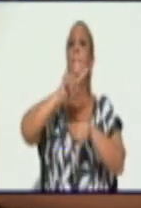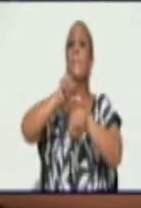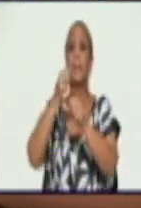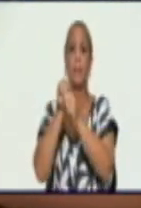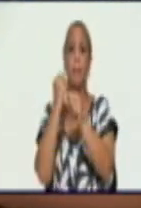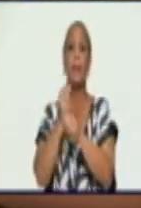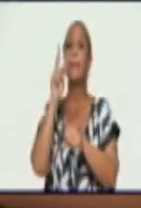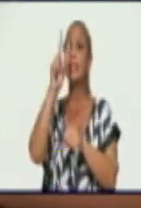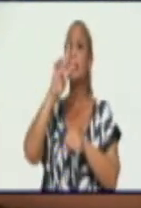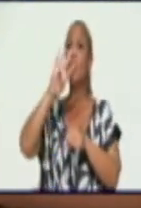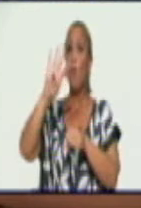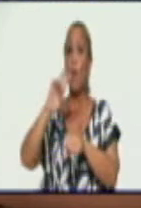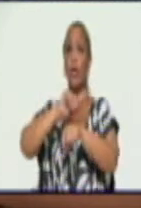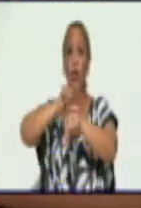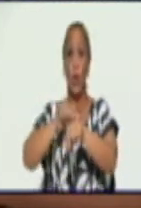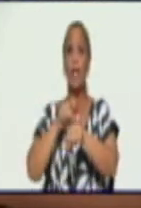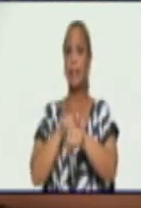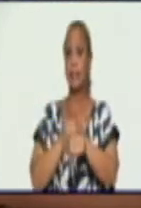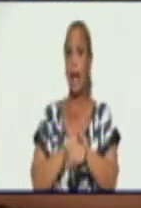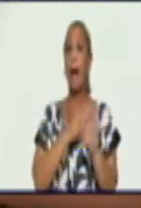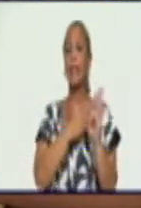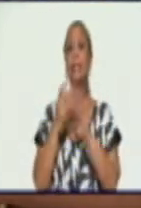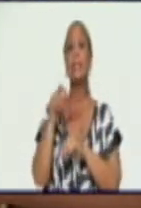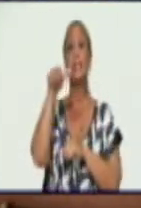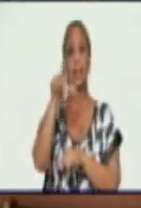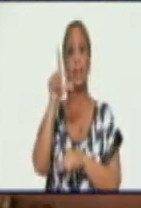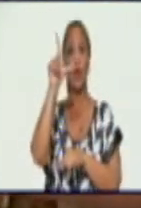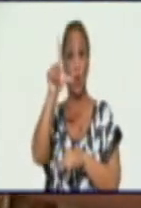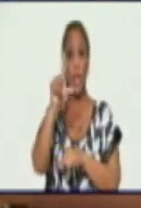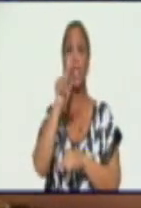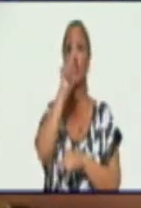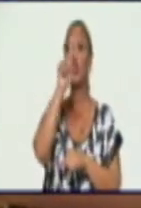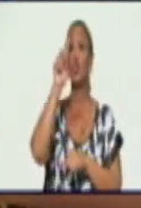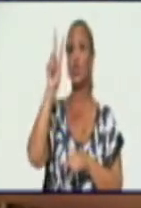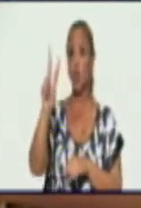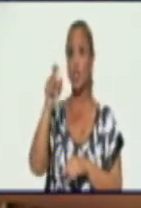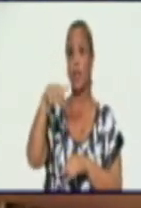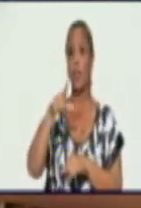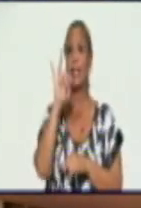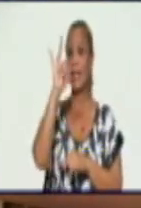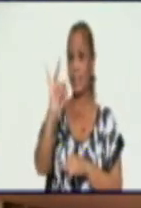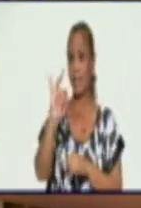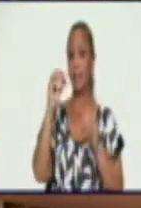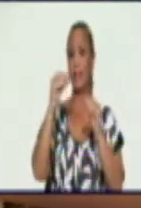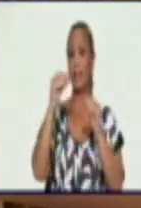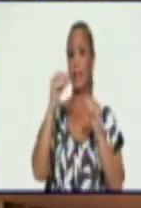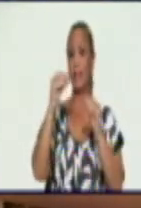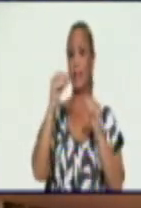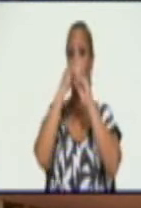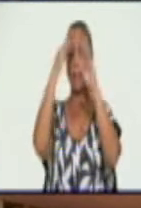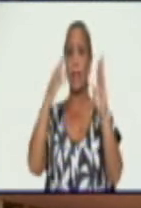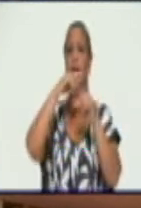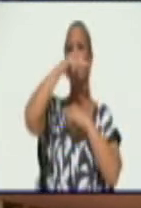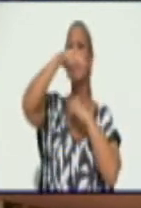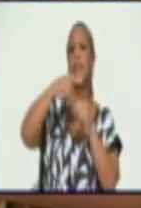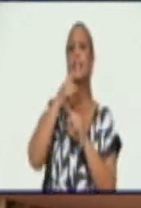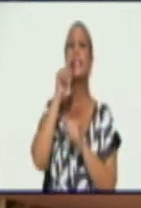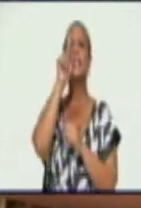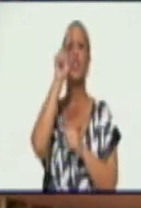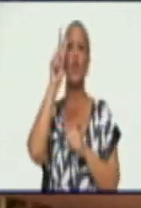a partir de este lunes 12 de julio desde las 7 de la mañana con turnos rotativos de 12 horas